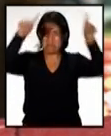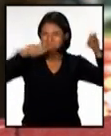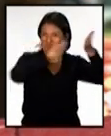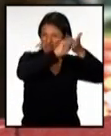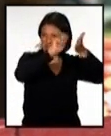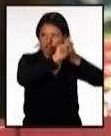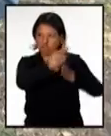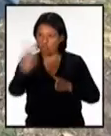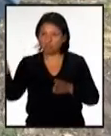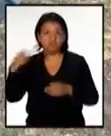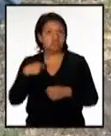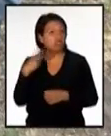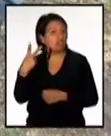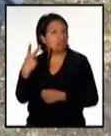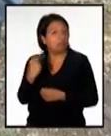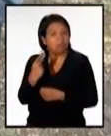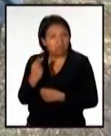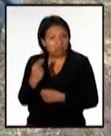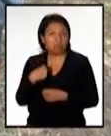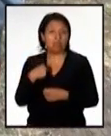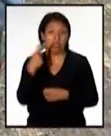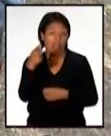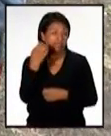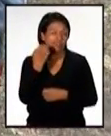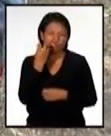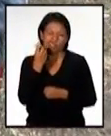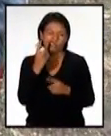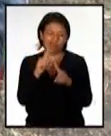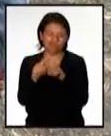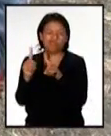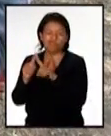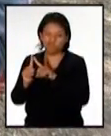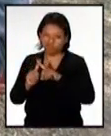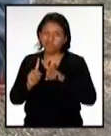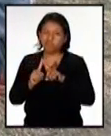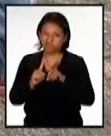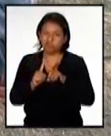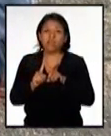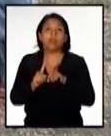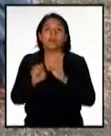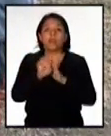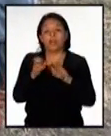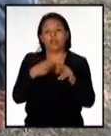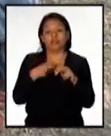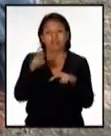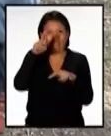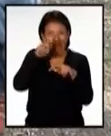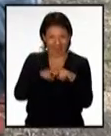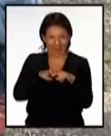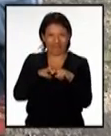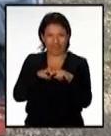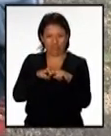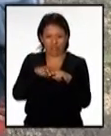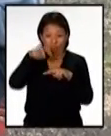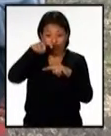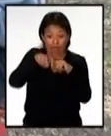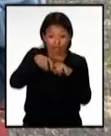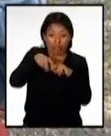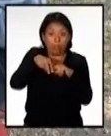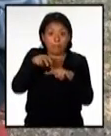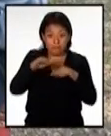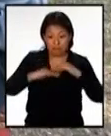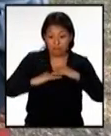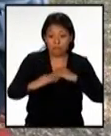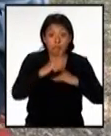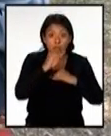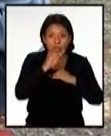es mucho. Que en las bancas, que si te sentabas mal o algo, o no alcanzaban en el piso tus